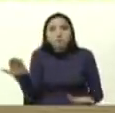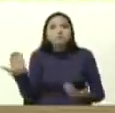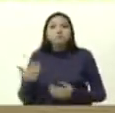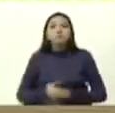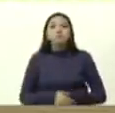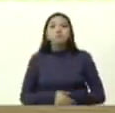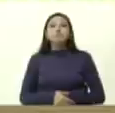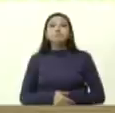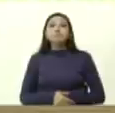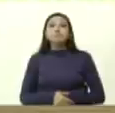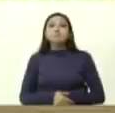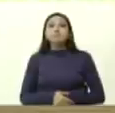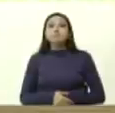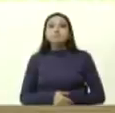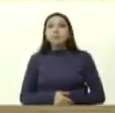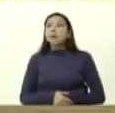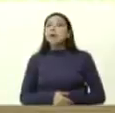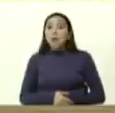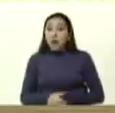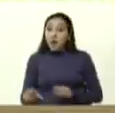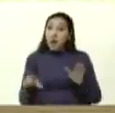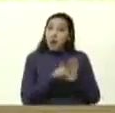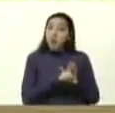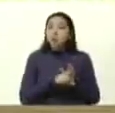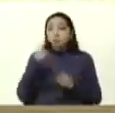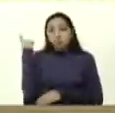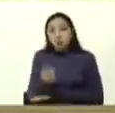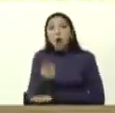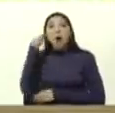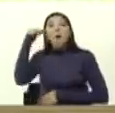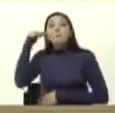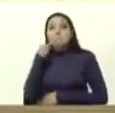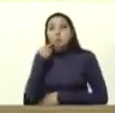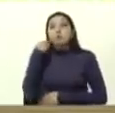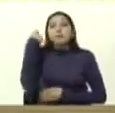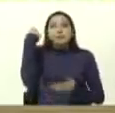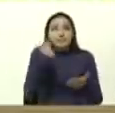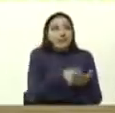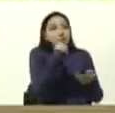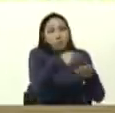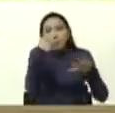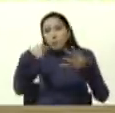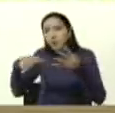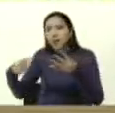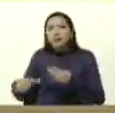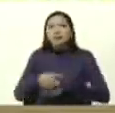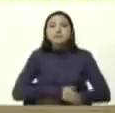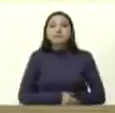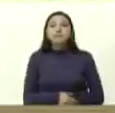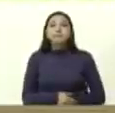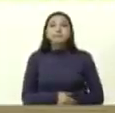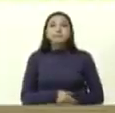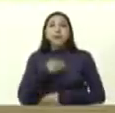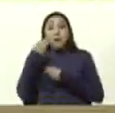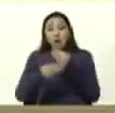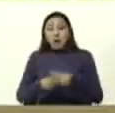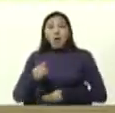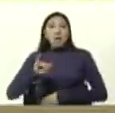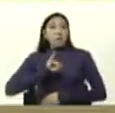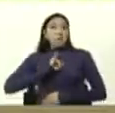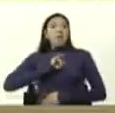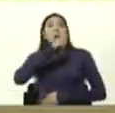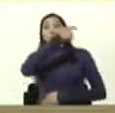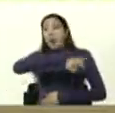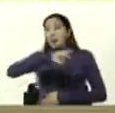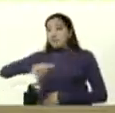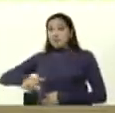de nuestra moneda de curso legal, que es el bolívar. Facilitar las transacciones, afianzar la identidad del